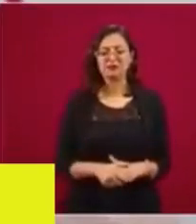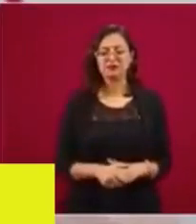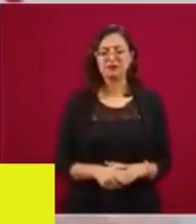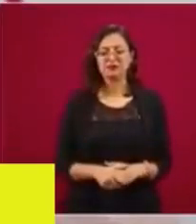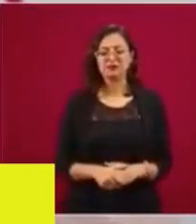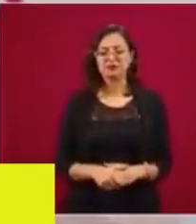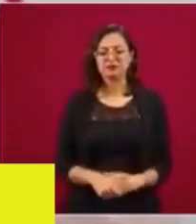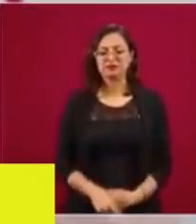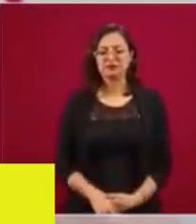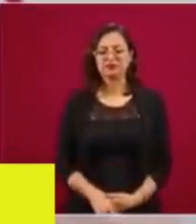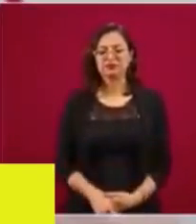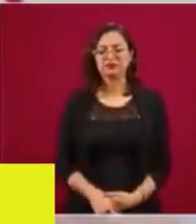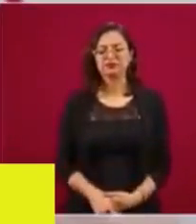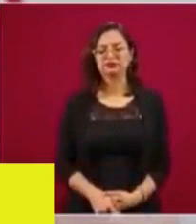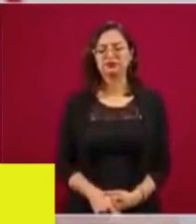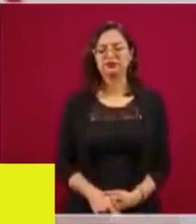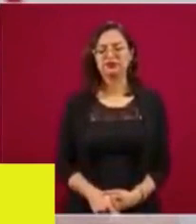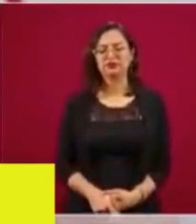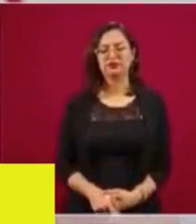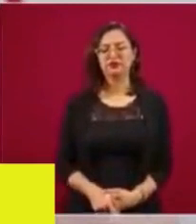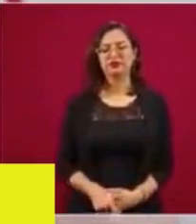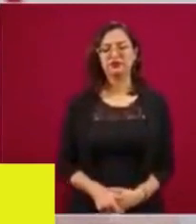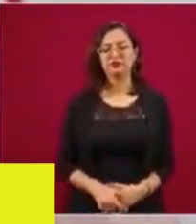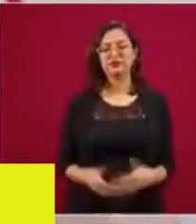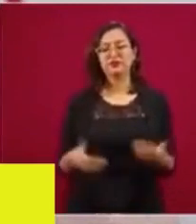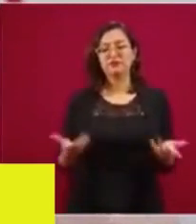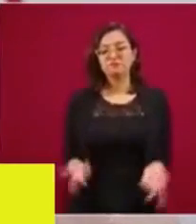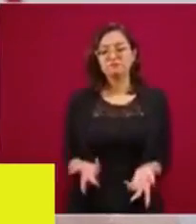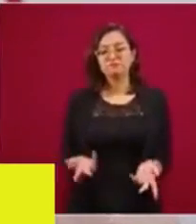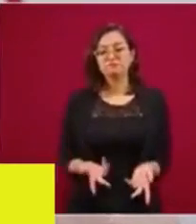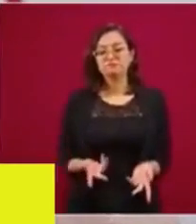Entonces, siempre pues va a haber